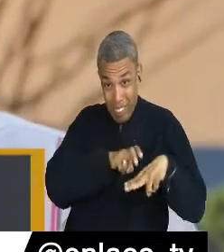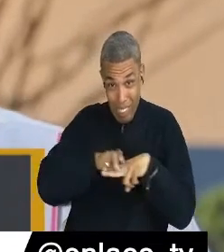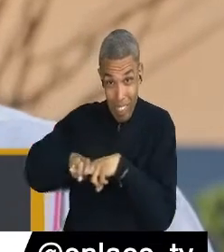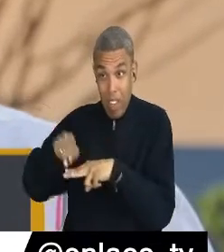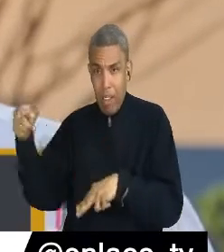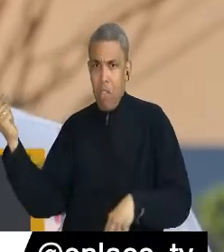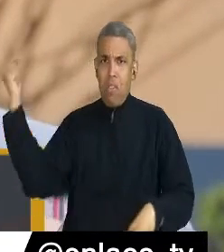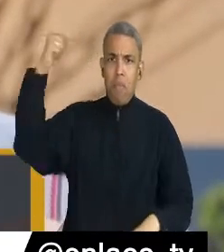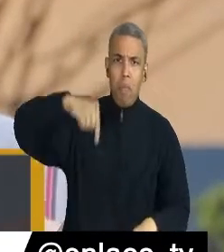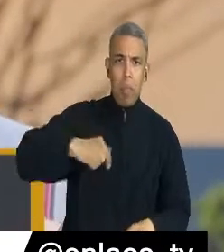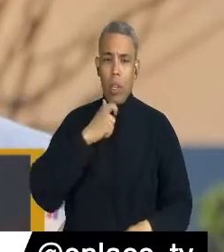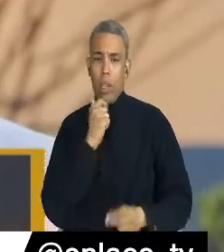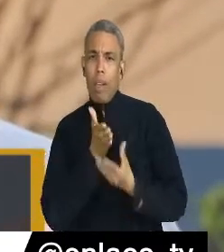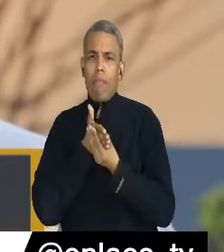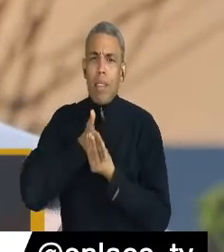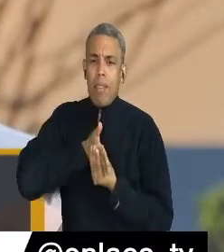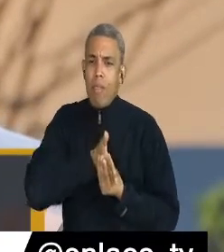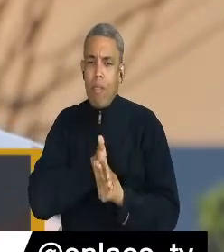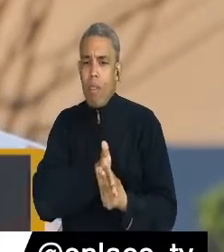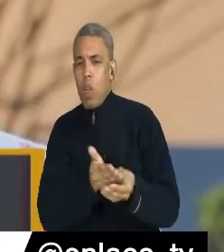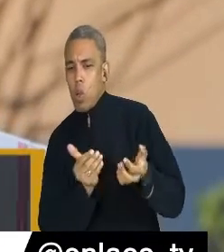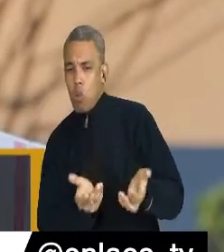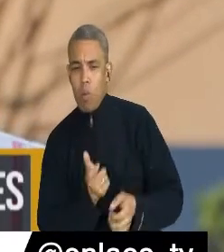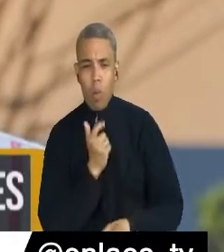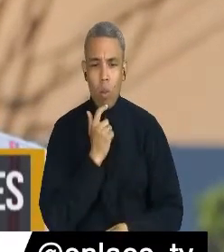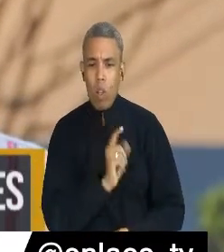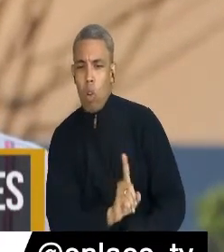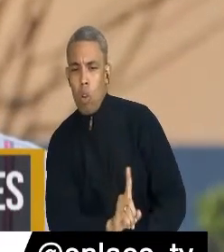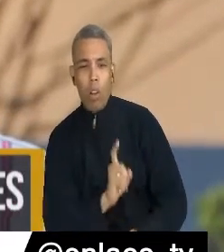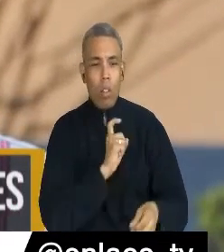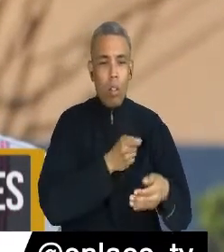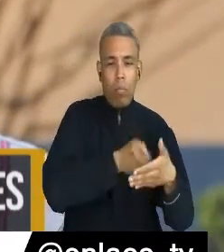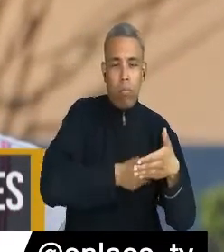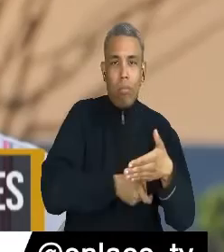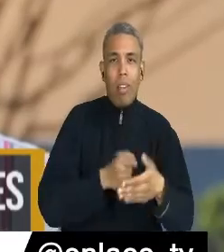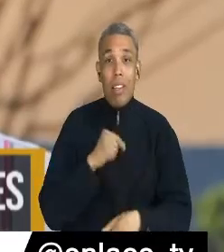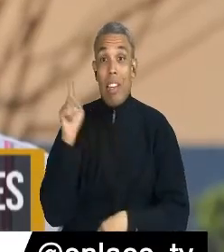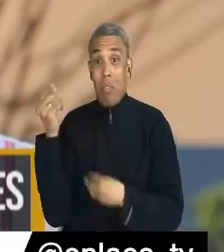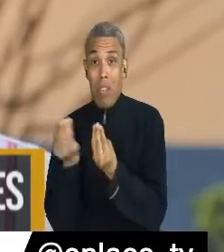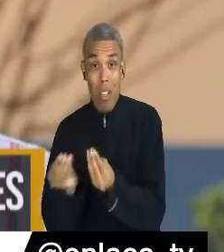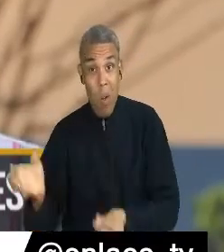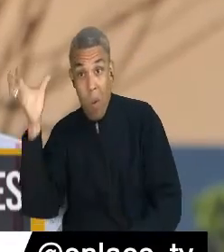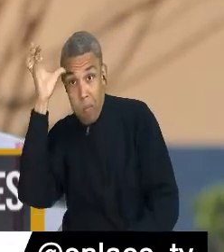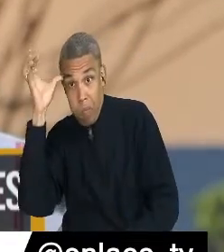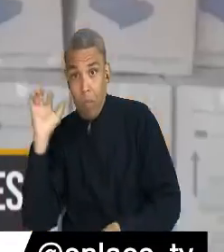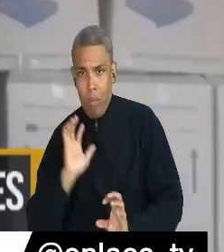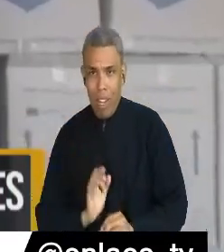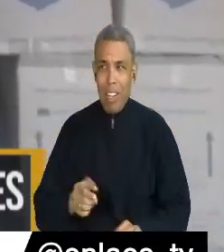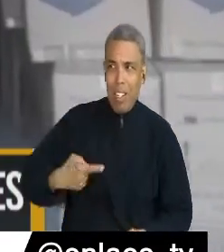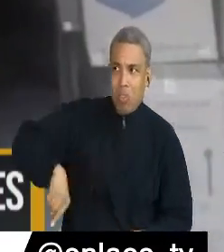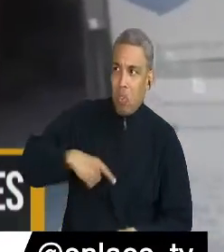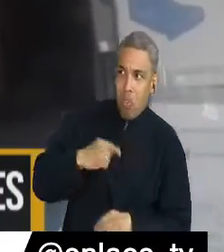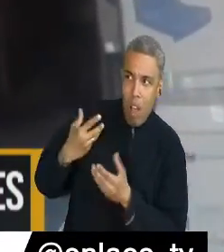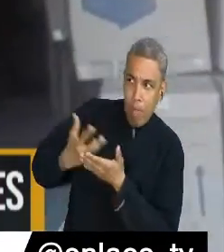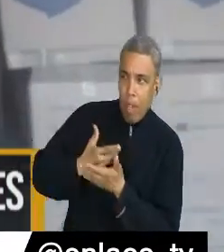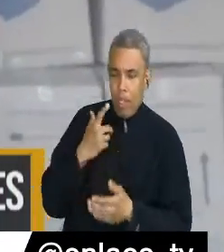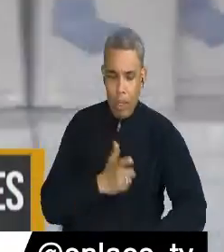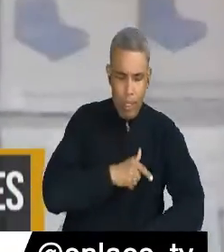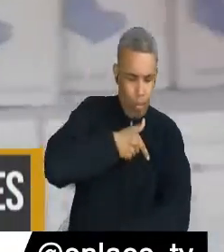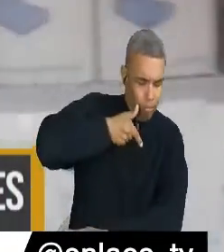y de esta manera poder estar culminando en aproximadamente un media con toda la totalidad de las sillas instaladas la secretaria de